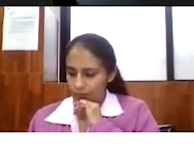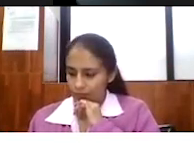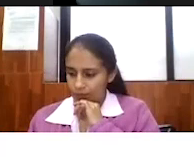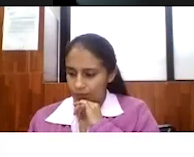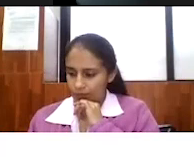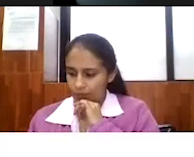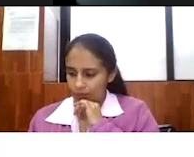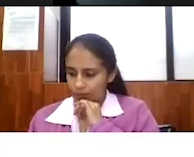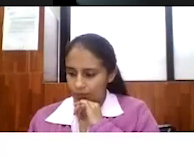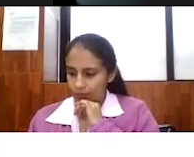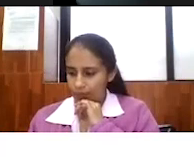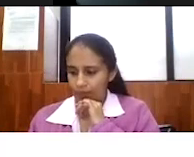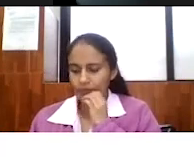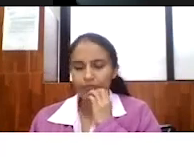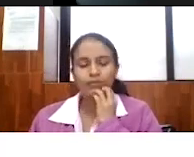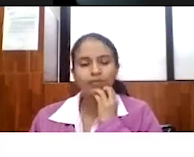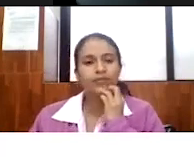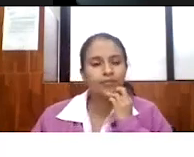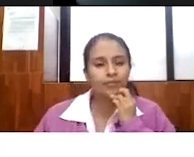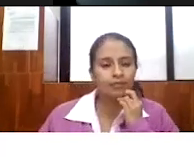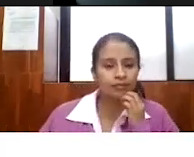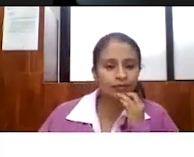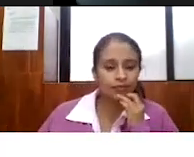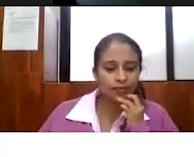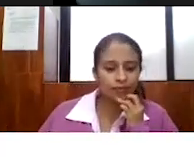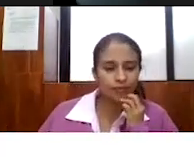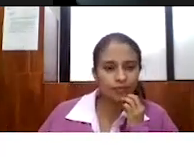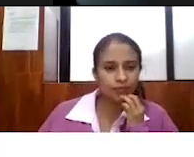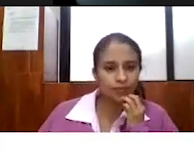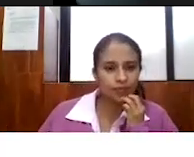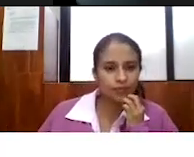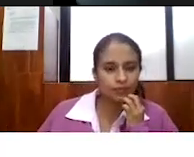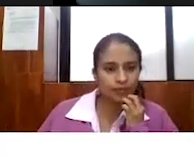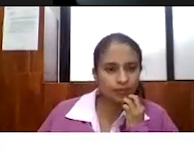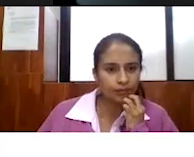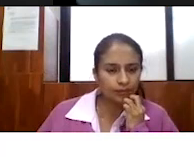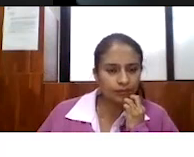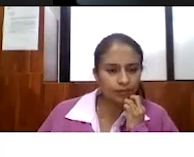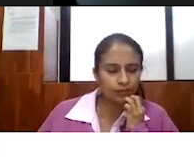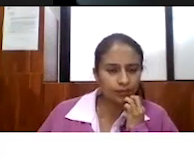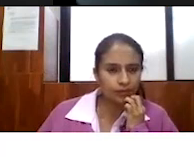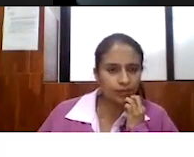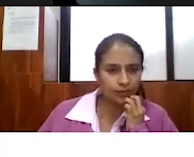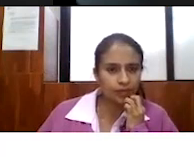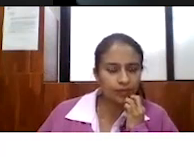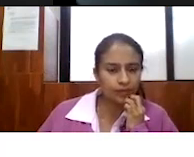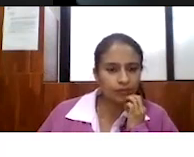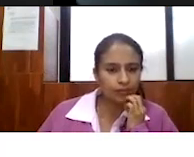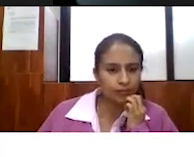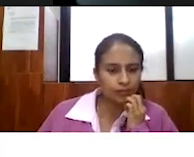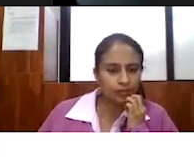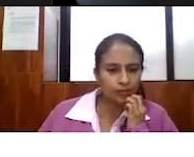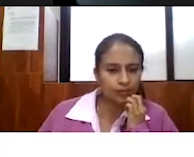ambos brazos. ¿Ok? Es lo que les digo. Tiene que hacer una situación de análisis rápido. ¿Por qué? Porque